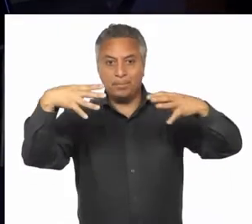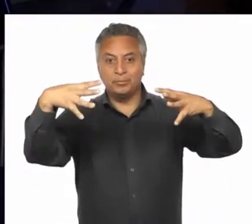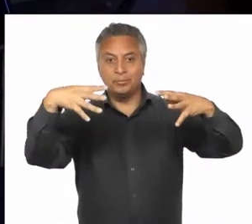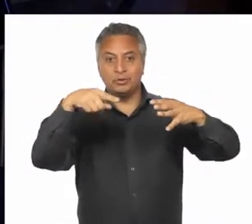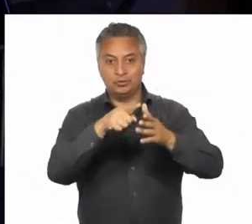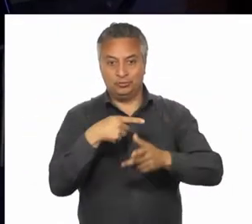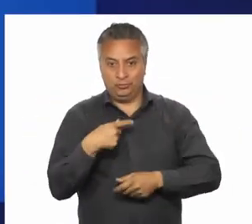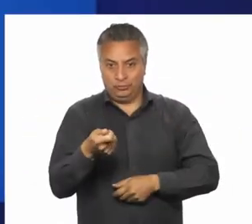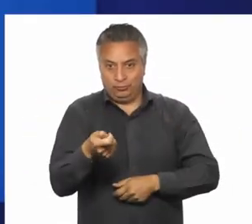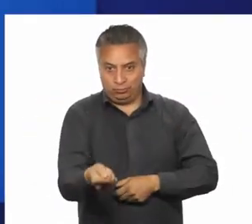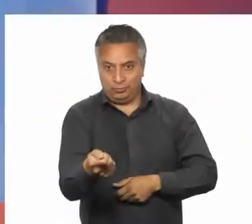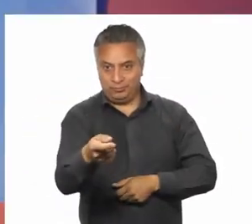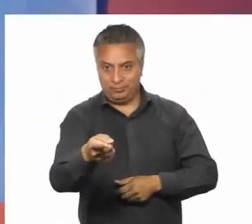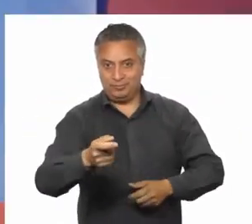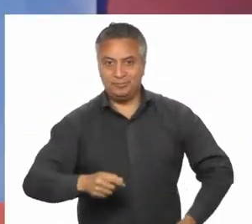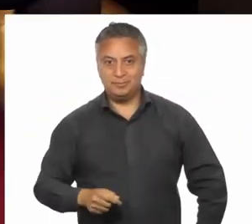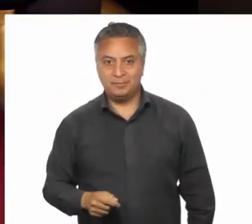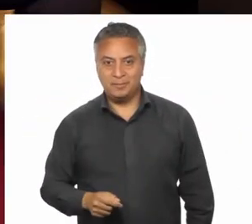luz programable.